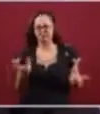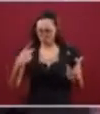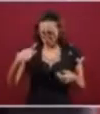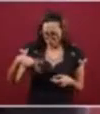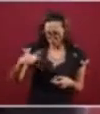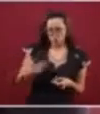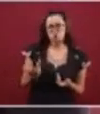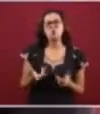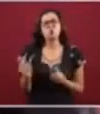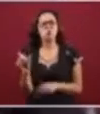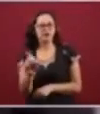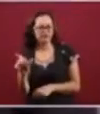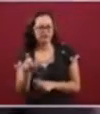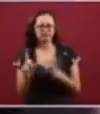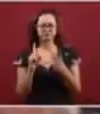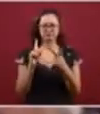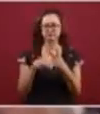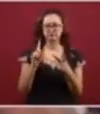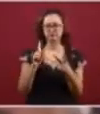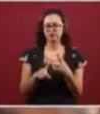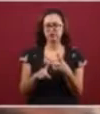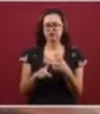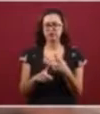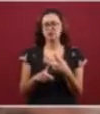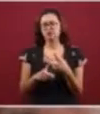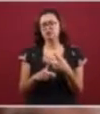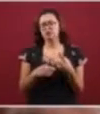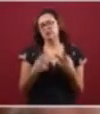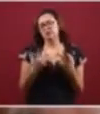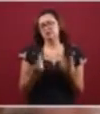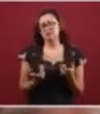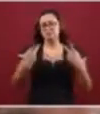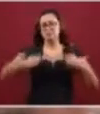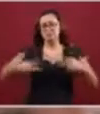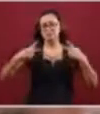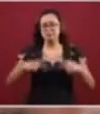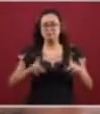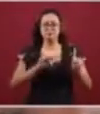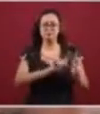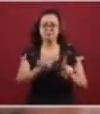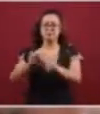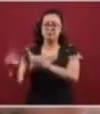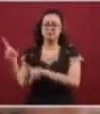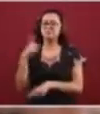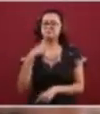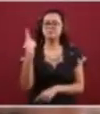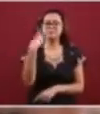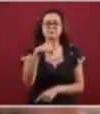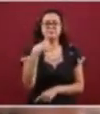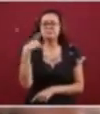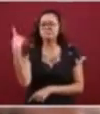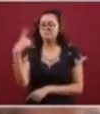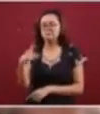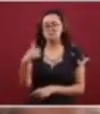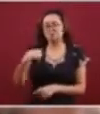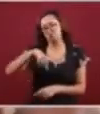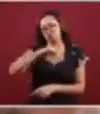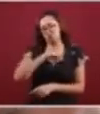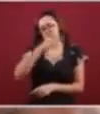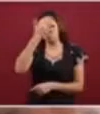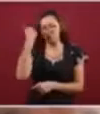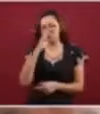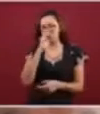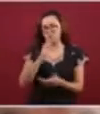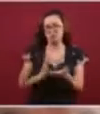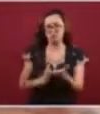Y la siguiente, hay acusaciones diversas por parte de la gente que fue despedida. Ahí yo no puedo intervenir porque